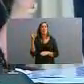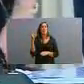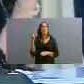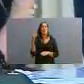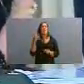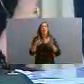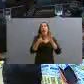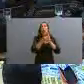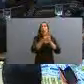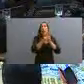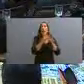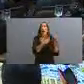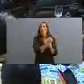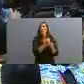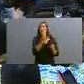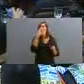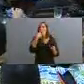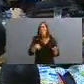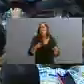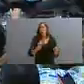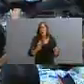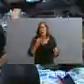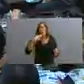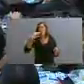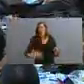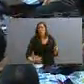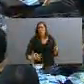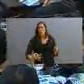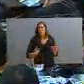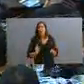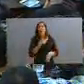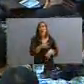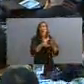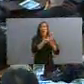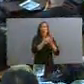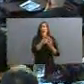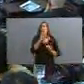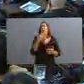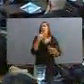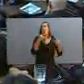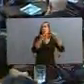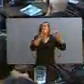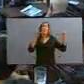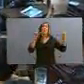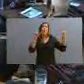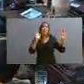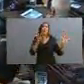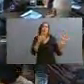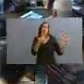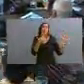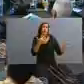se sancionan para no ser cumplidas, como digo yo. Se llamaba de ética pública, y todas esas leyes tienen unos nombres siempre muy